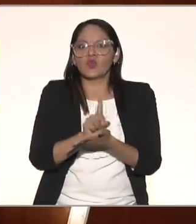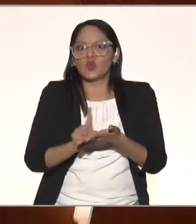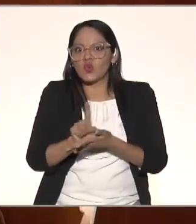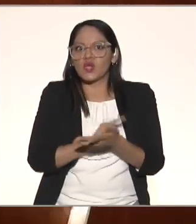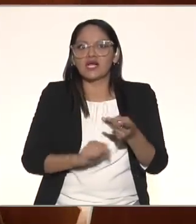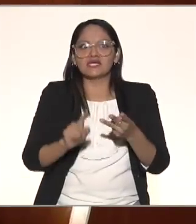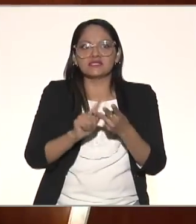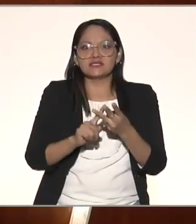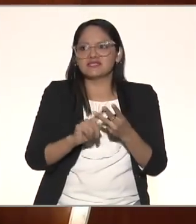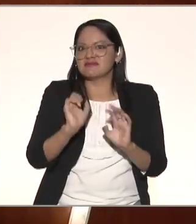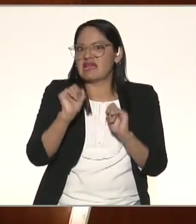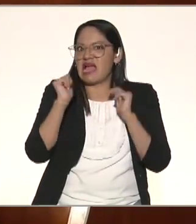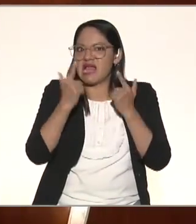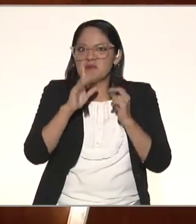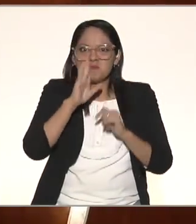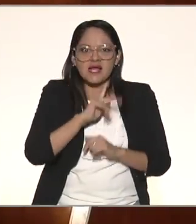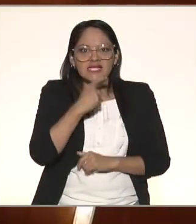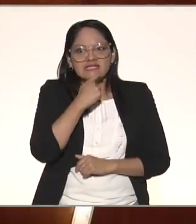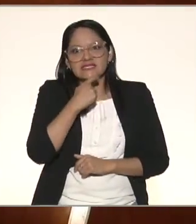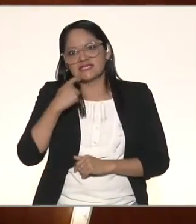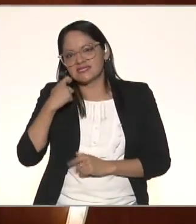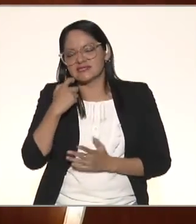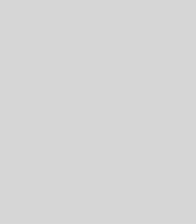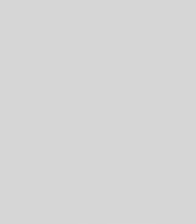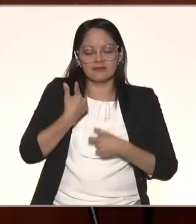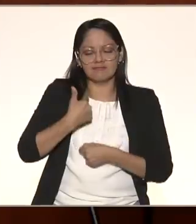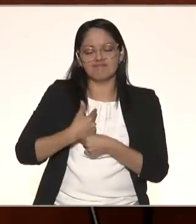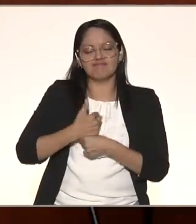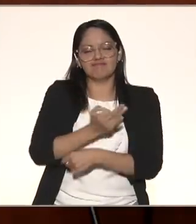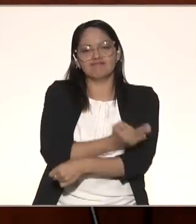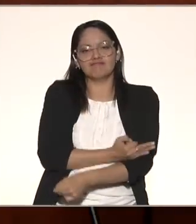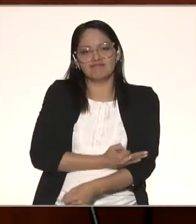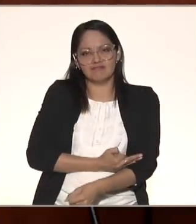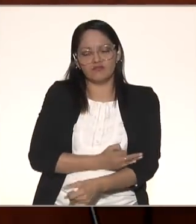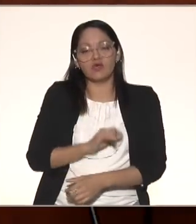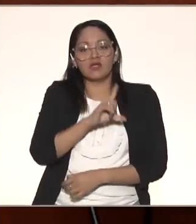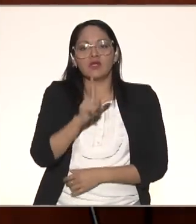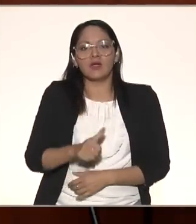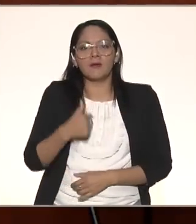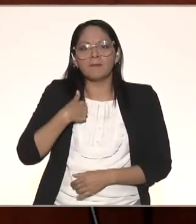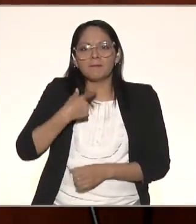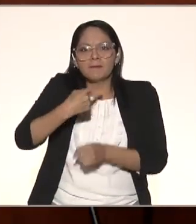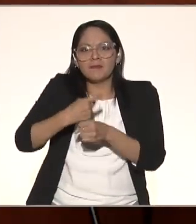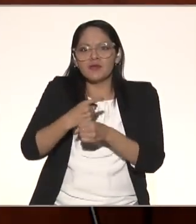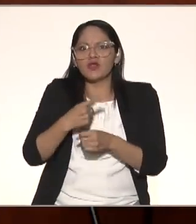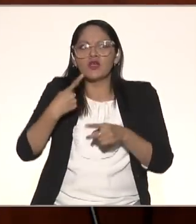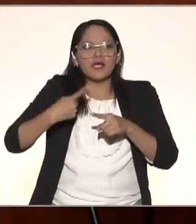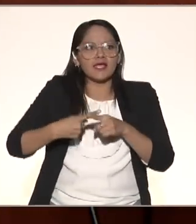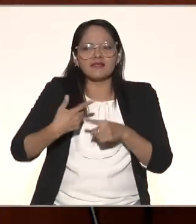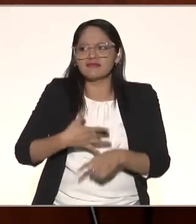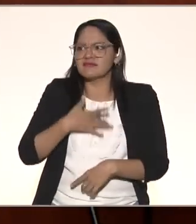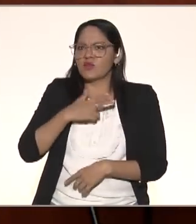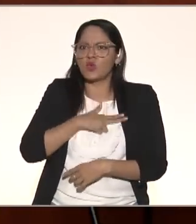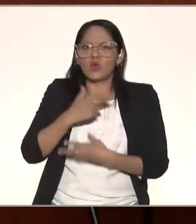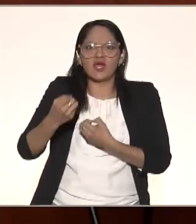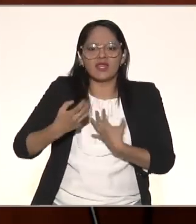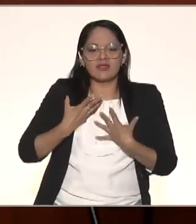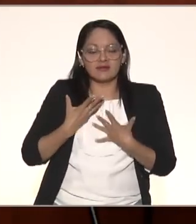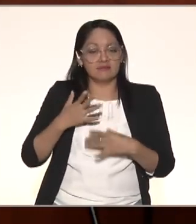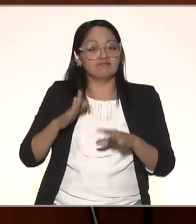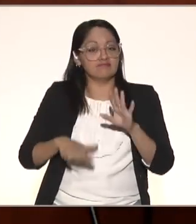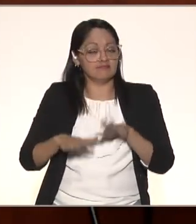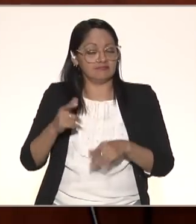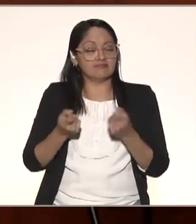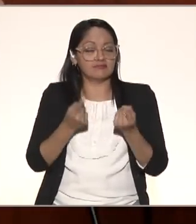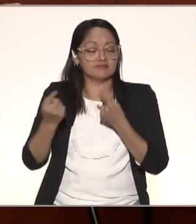sustancia, a una actividad. ¿Cómo sabemos quién tiene una huella de abandono? Hay gente muy voraz,